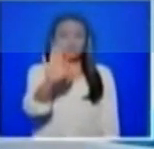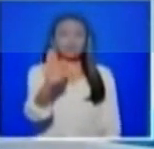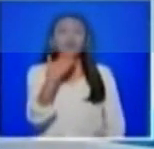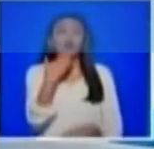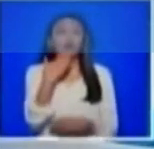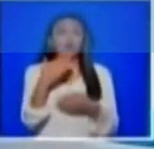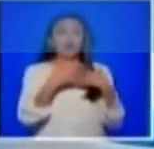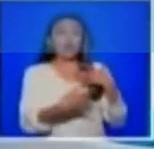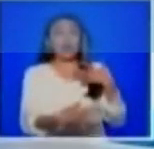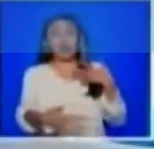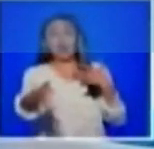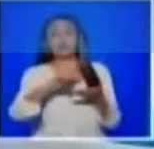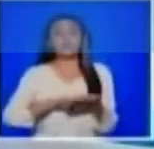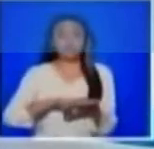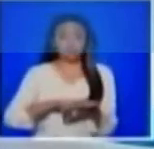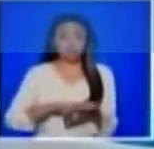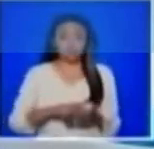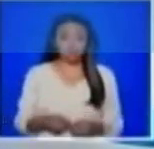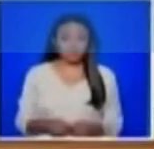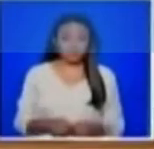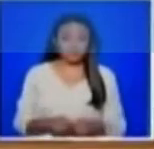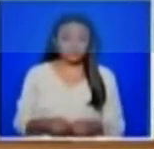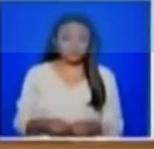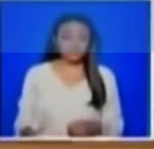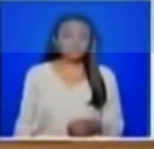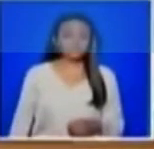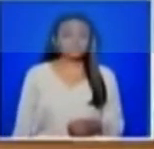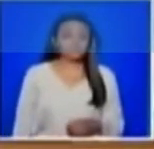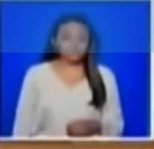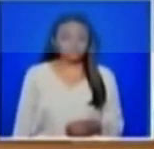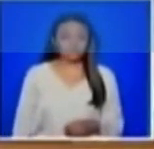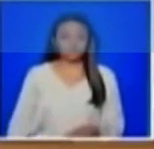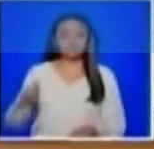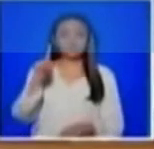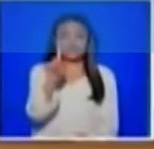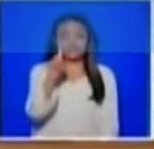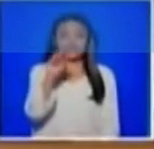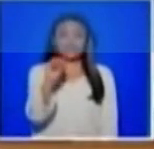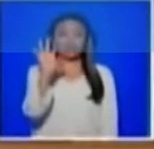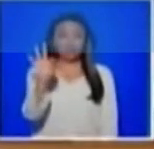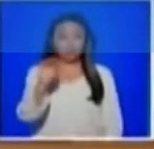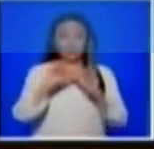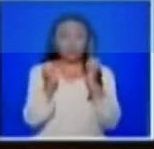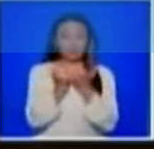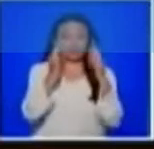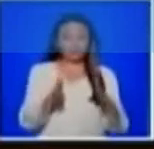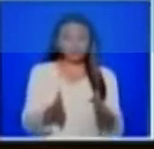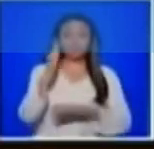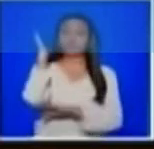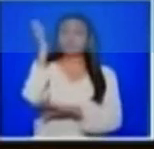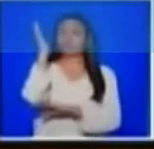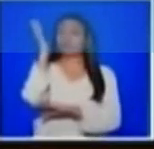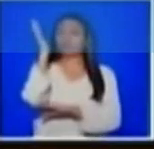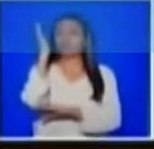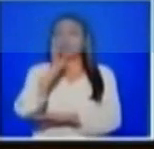esta extensa sesión. Veamos. Y habían intervenido 109 legisladores y después de leer la moción